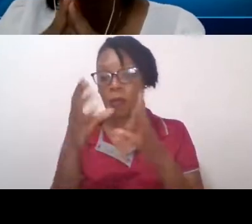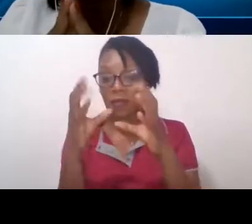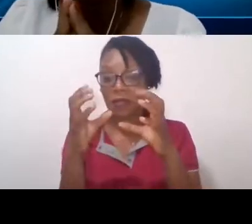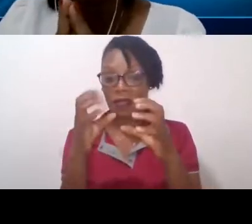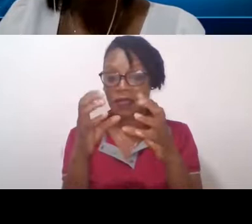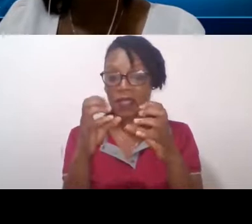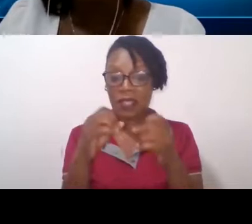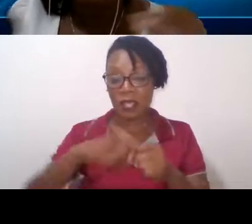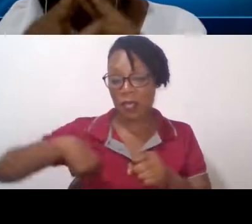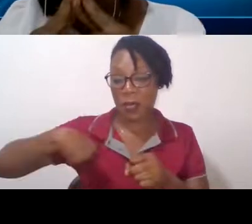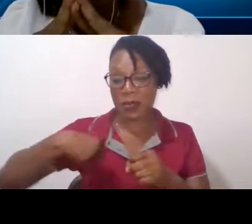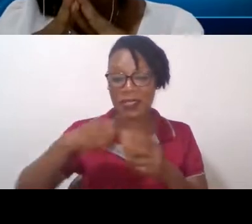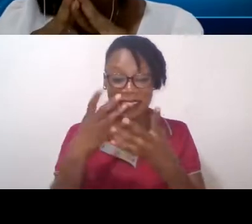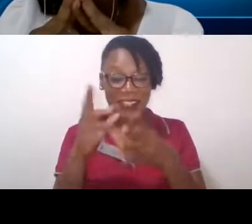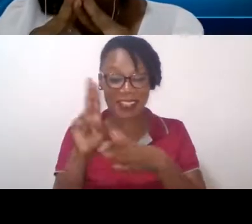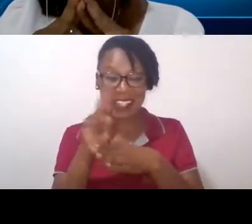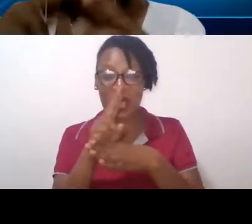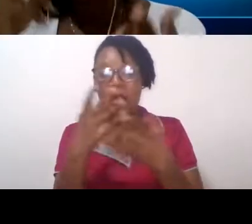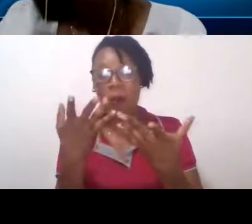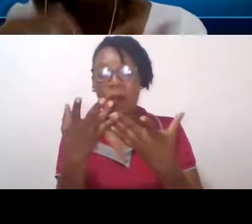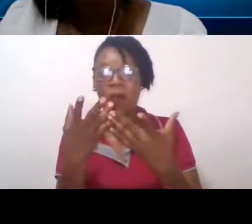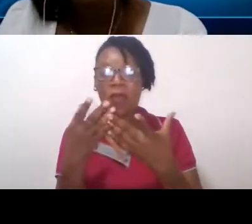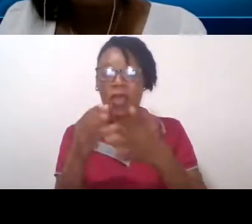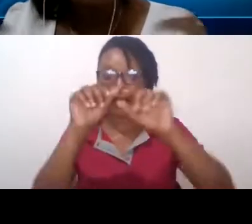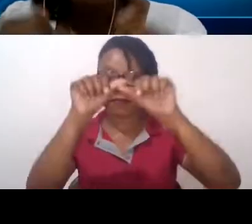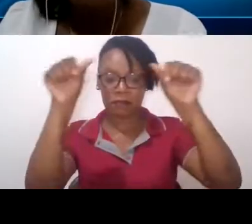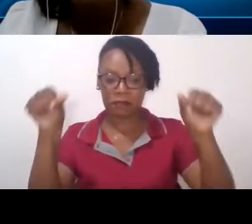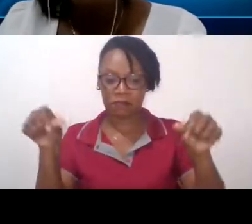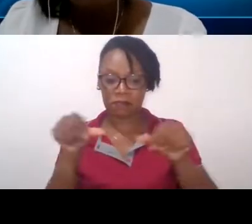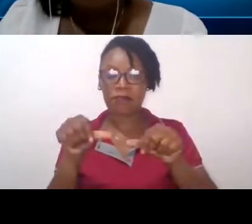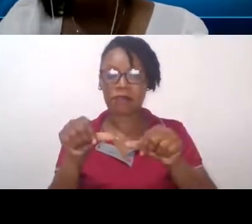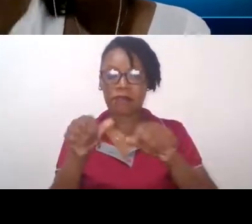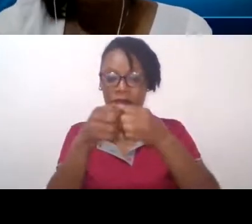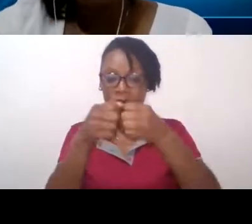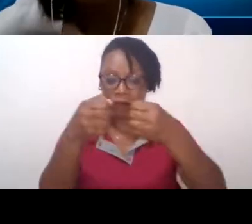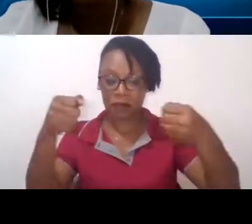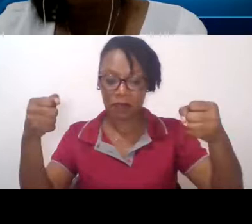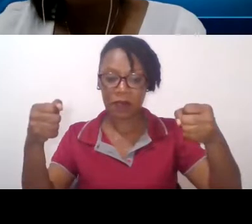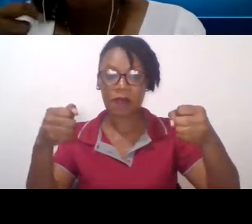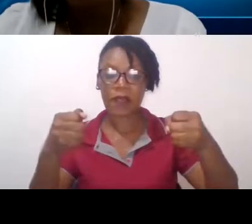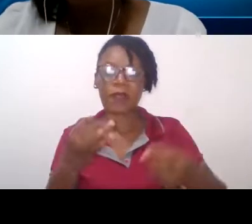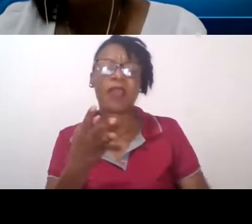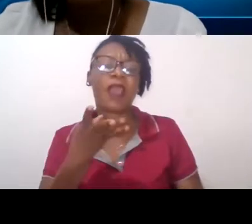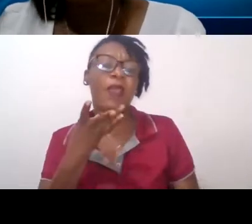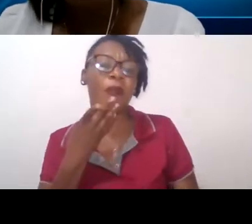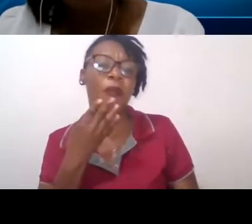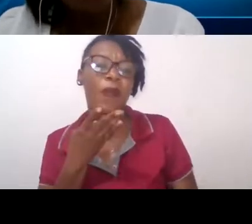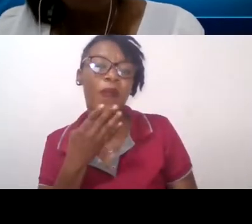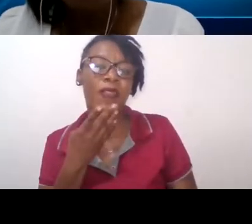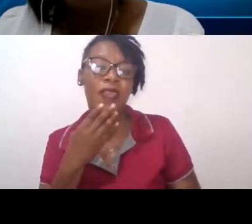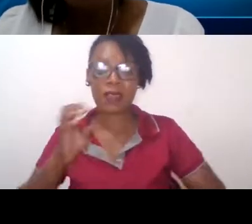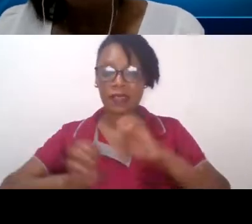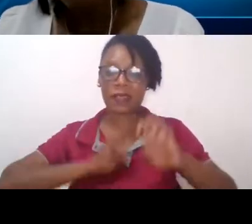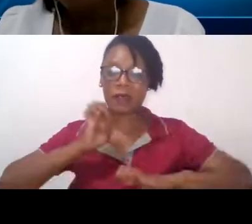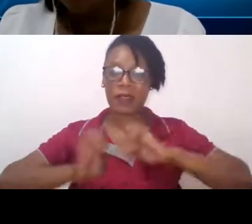podemos utilizar cartulinas. Y empecemos un día en la clase a colorear las